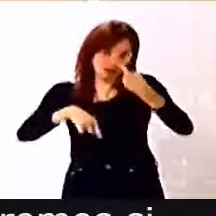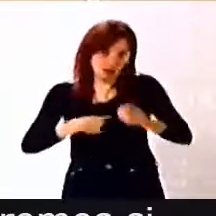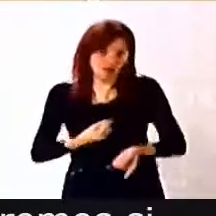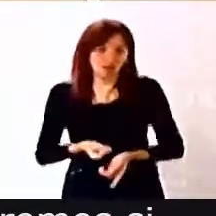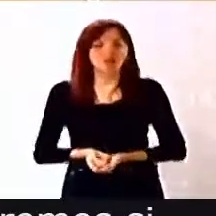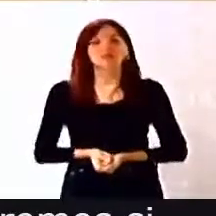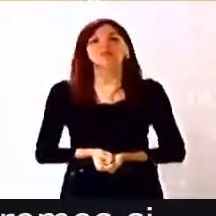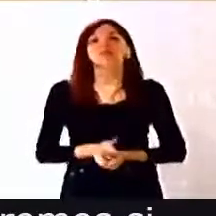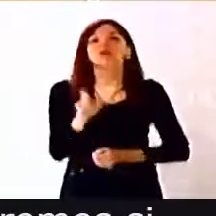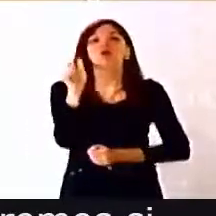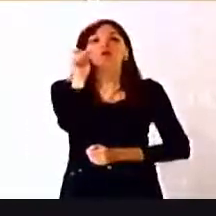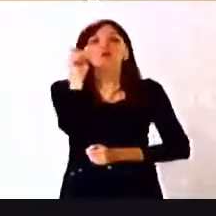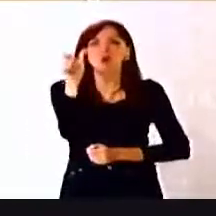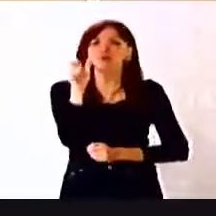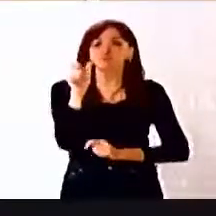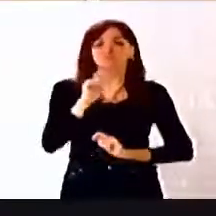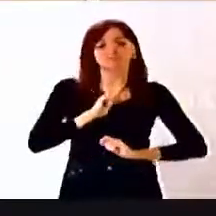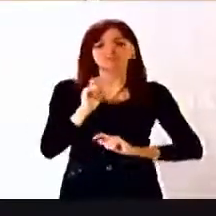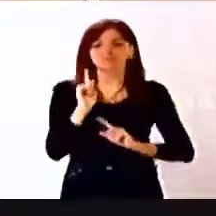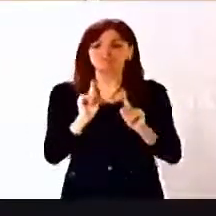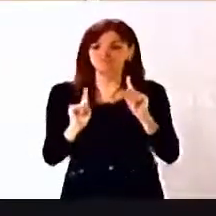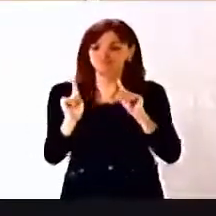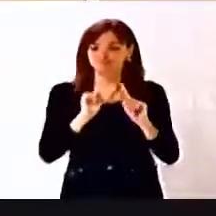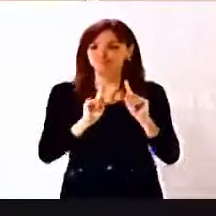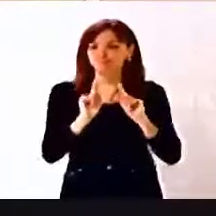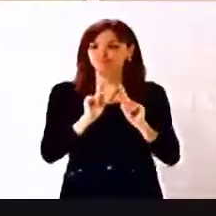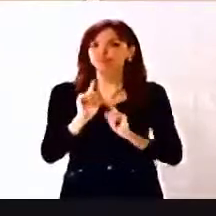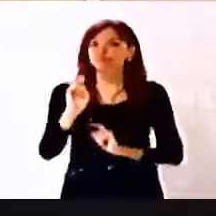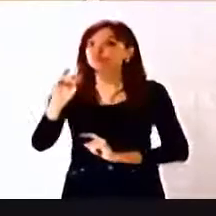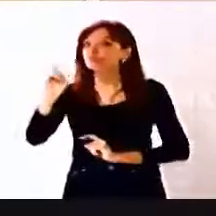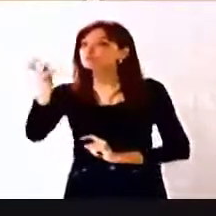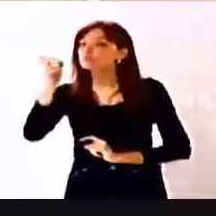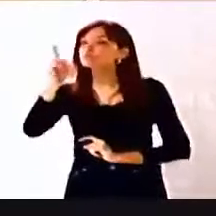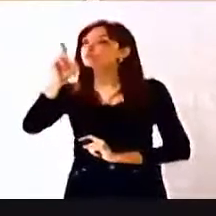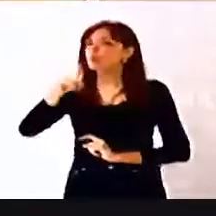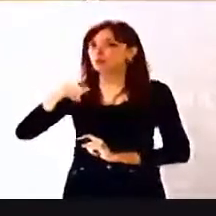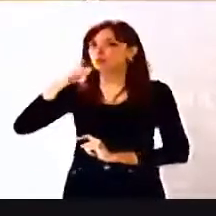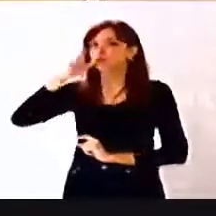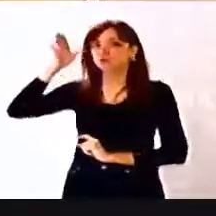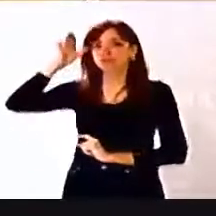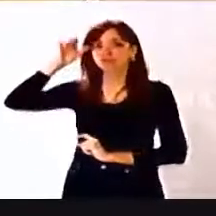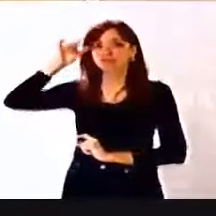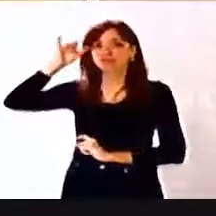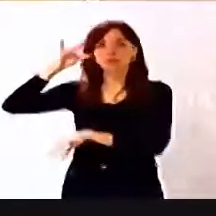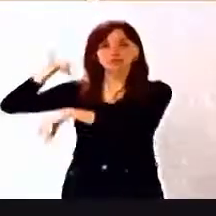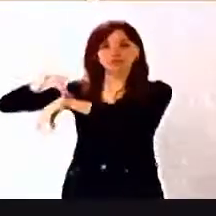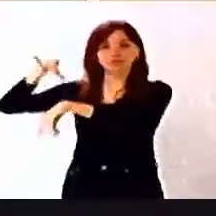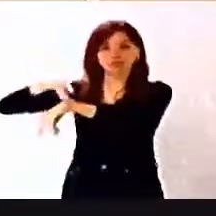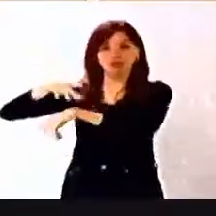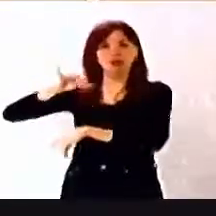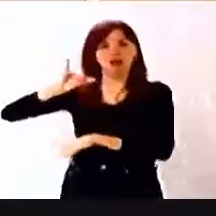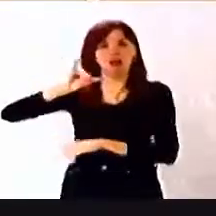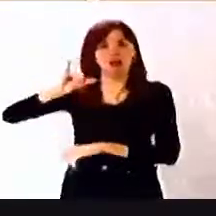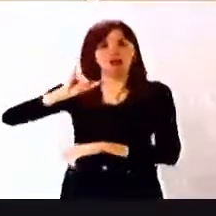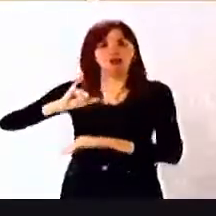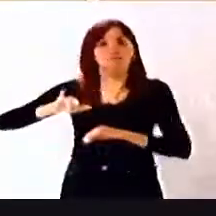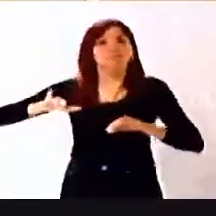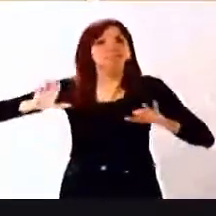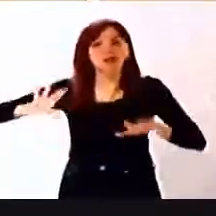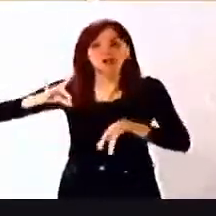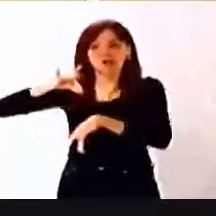Estas son localidades que nos preocupan, como nos preocupan otras que tienen una incidencia muy alta, pero que esa incidencia